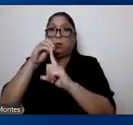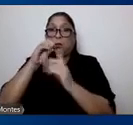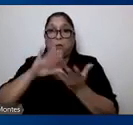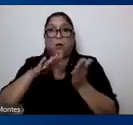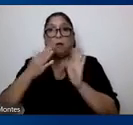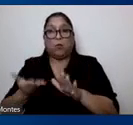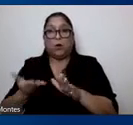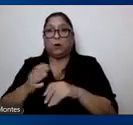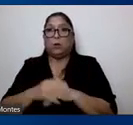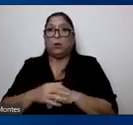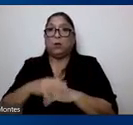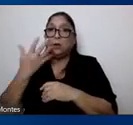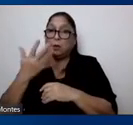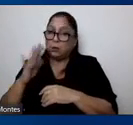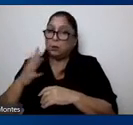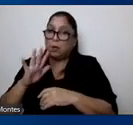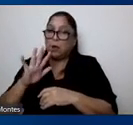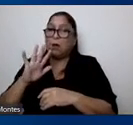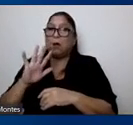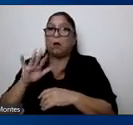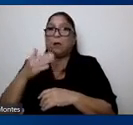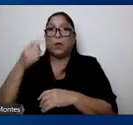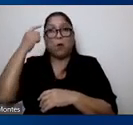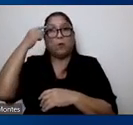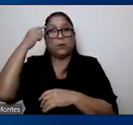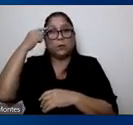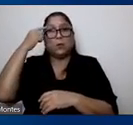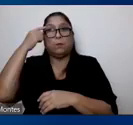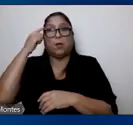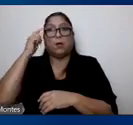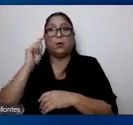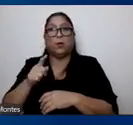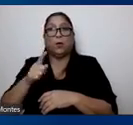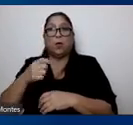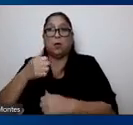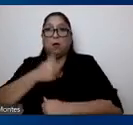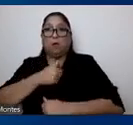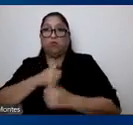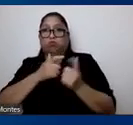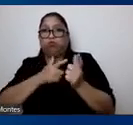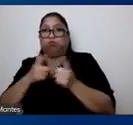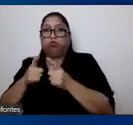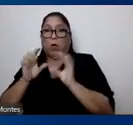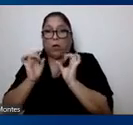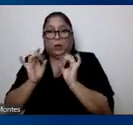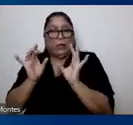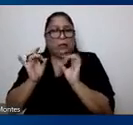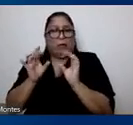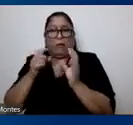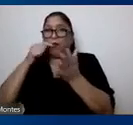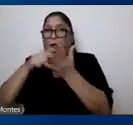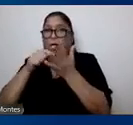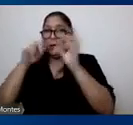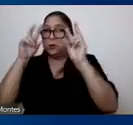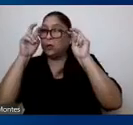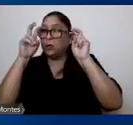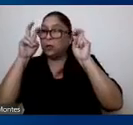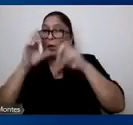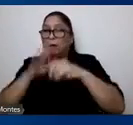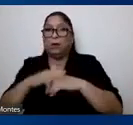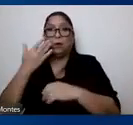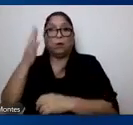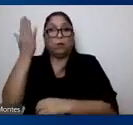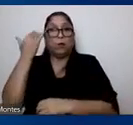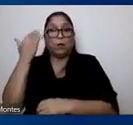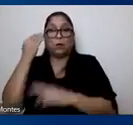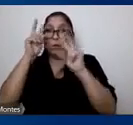Ya había una lógica armada y de terror en relación a ello. Como habíamos